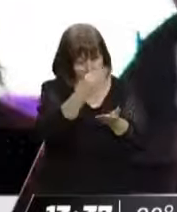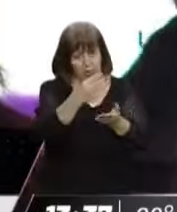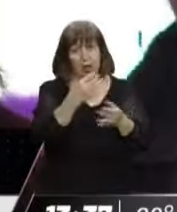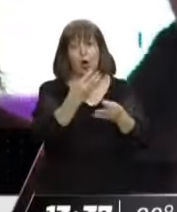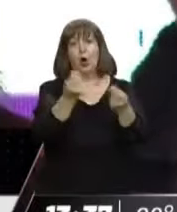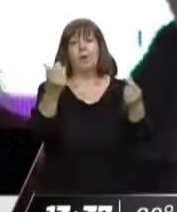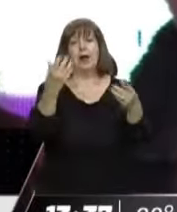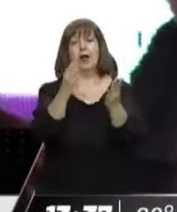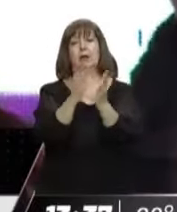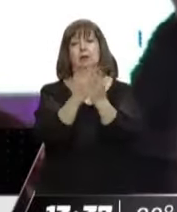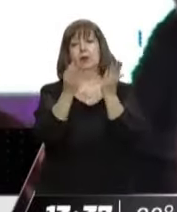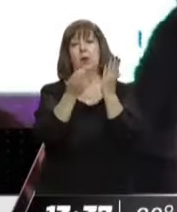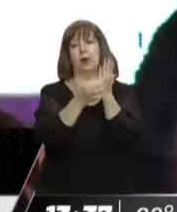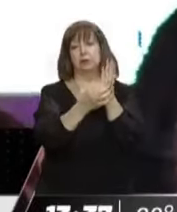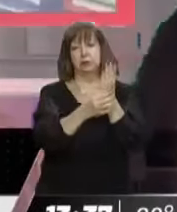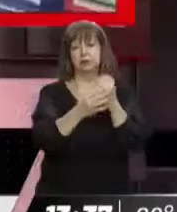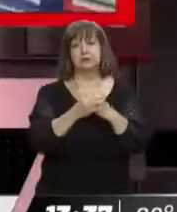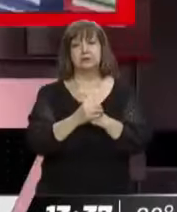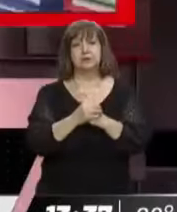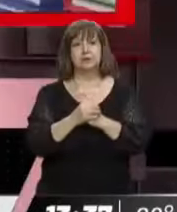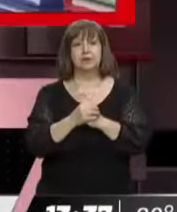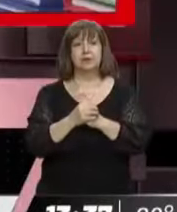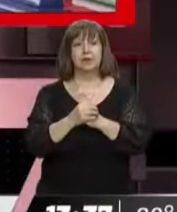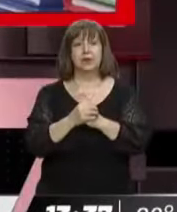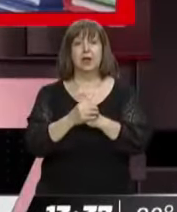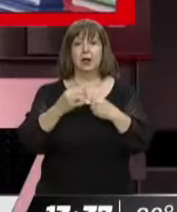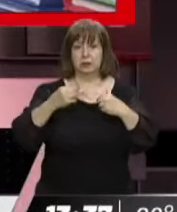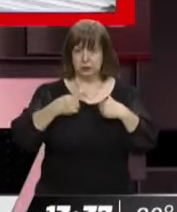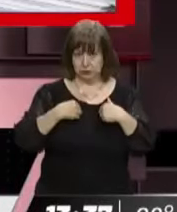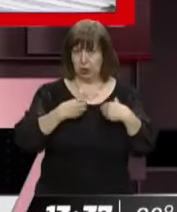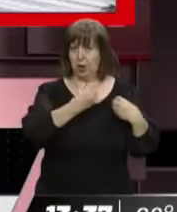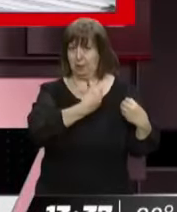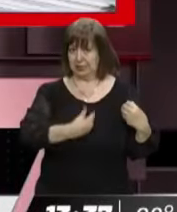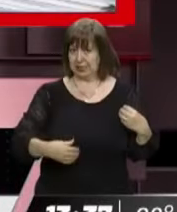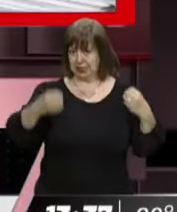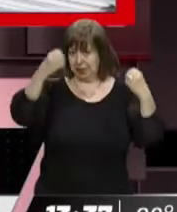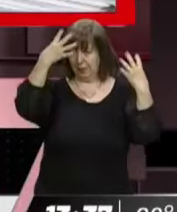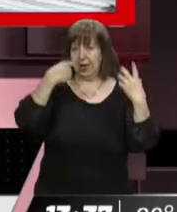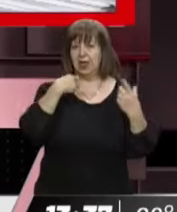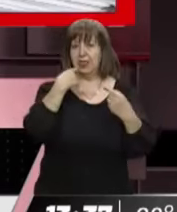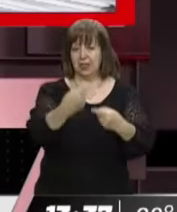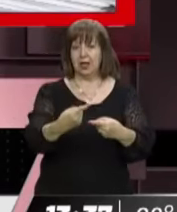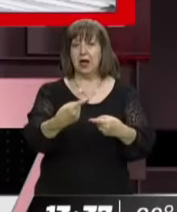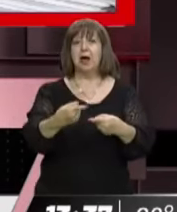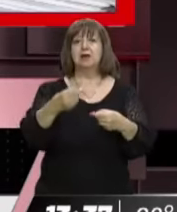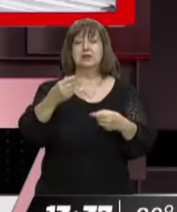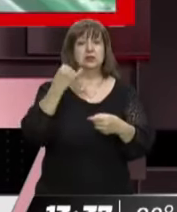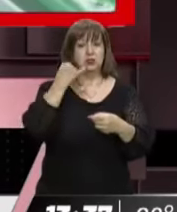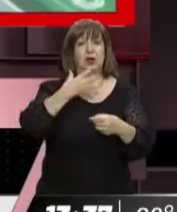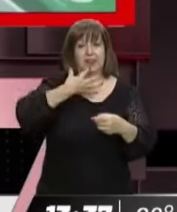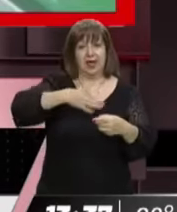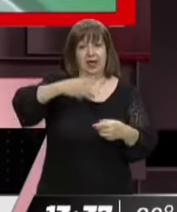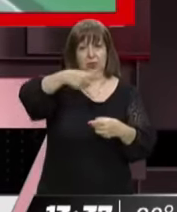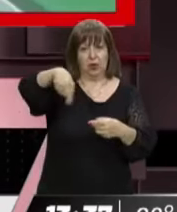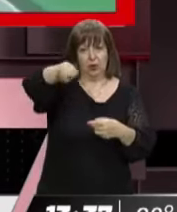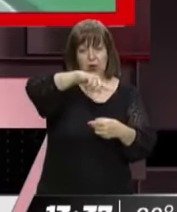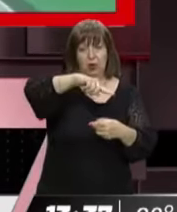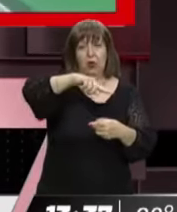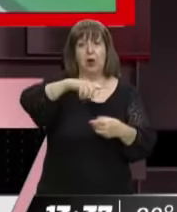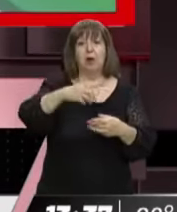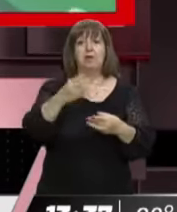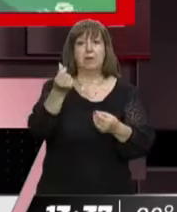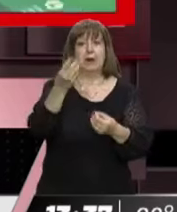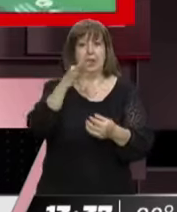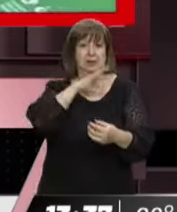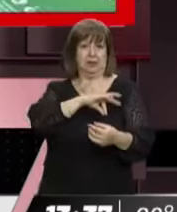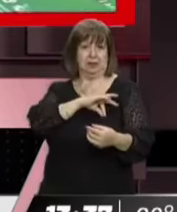escolares. Para que los chicos no pierdan el colegio, porque la situación en la cual se te caen los ingresos y